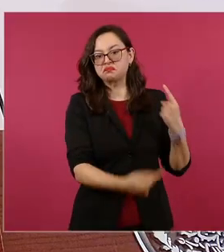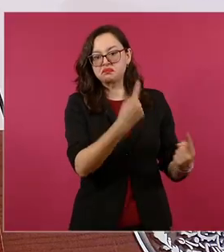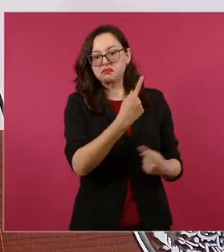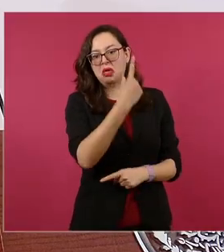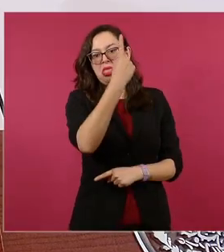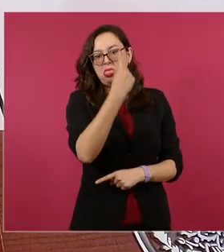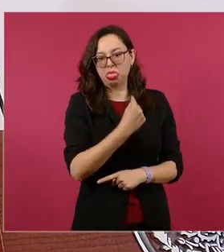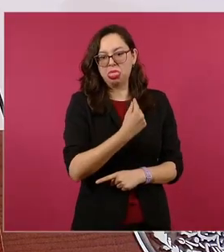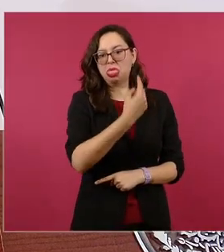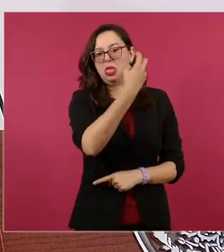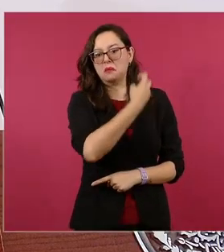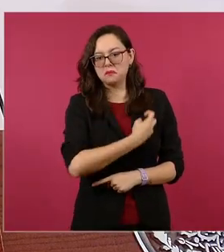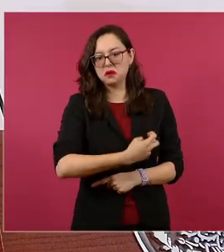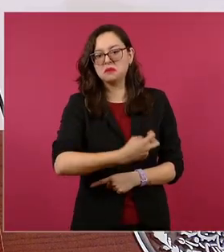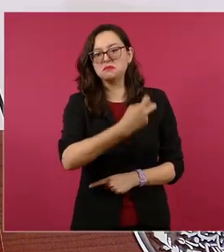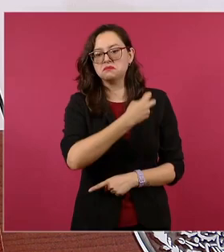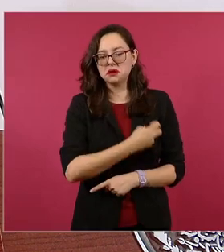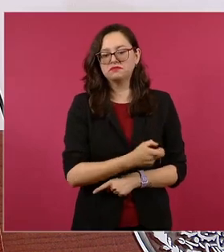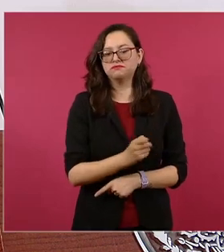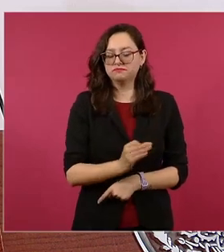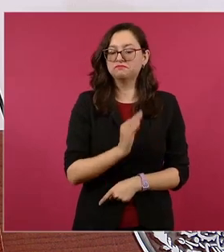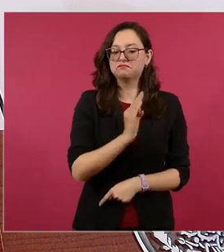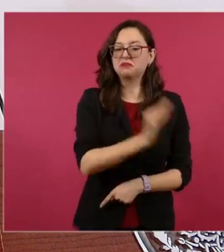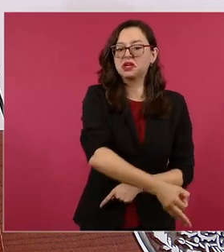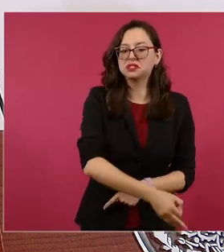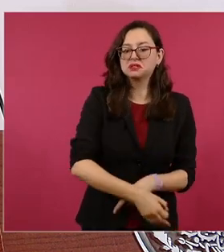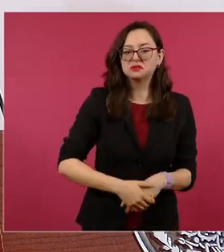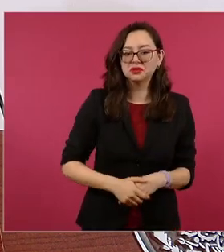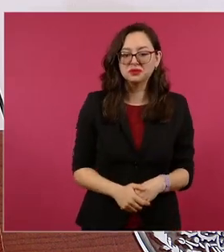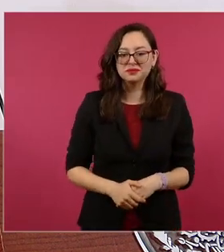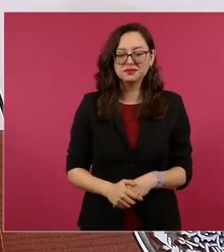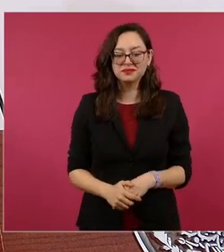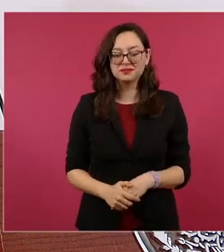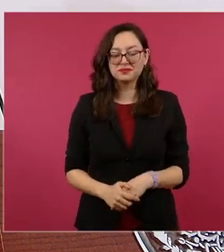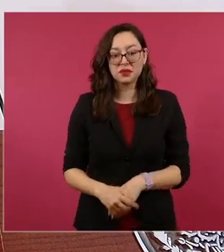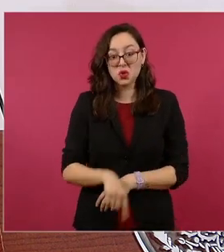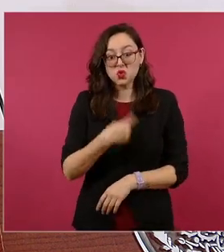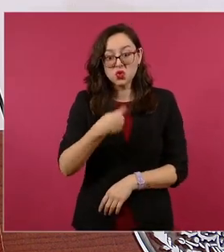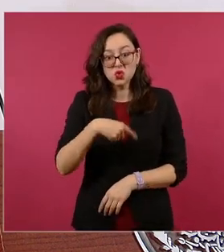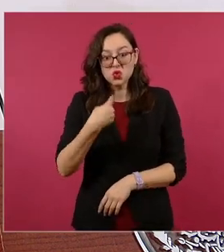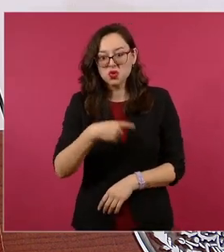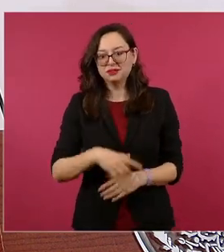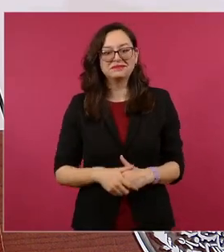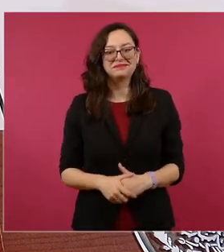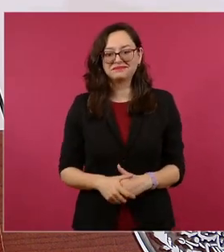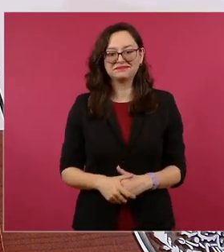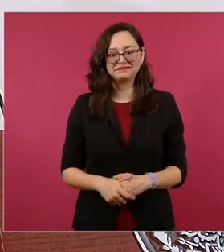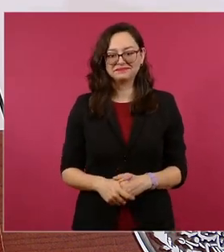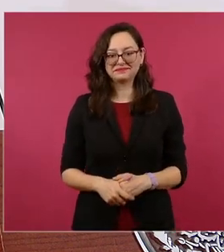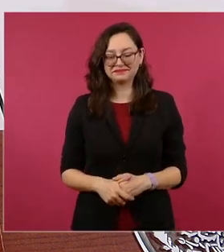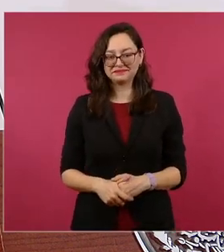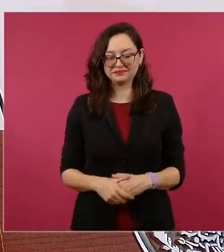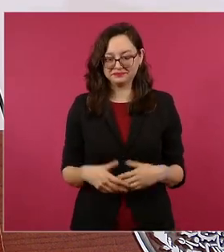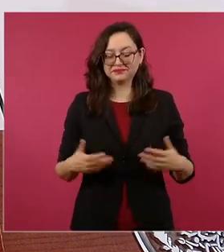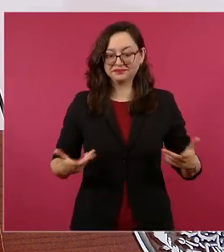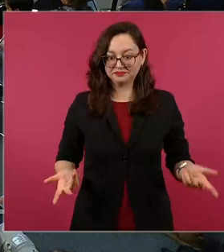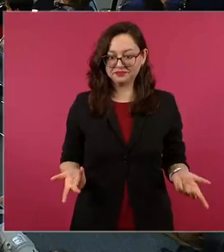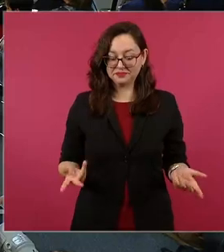pero no es en vano. Entonces, así como hay